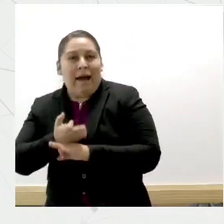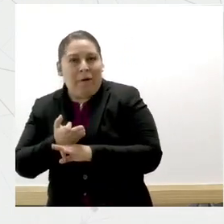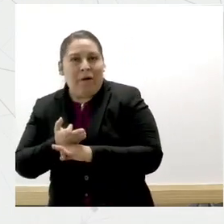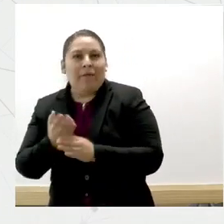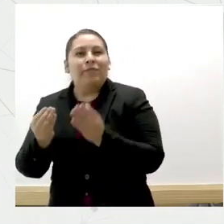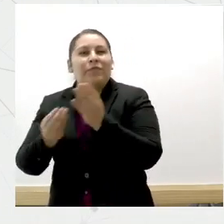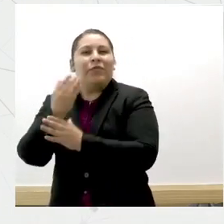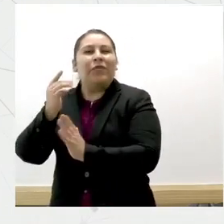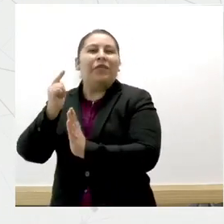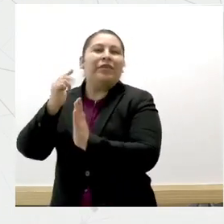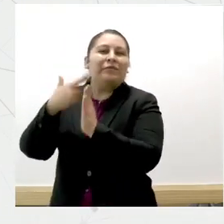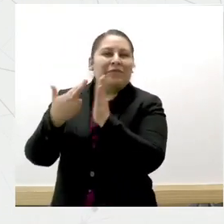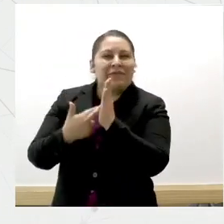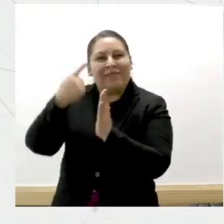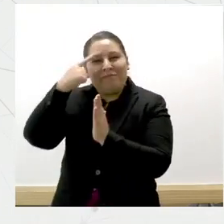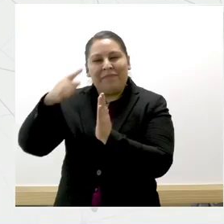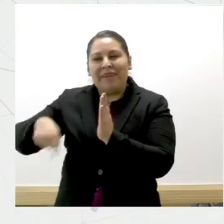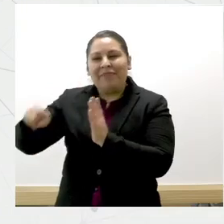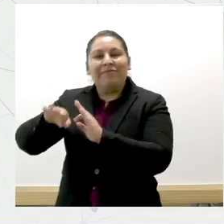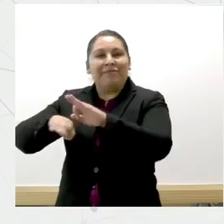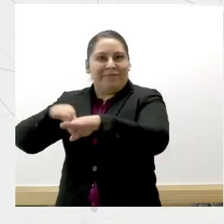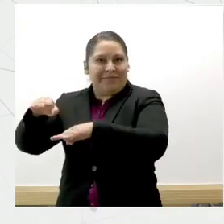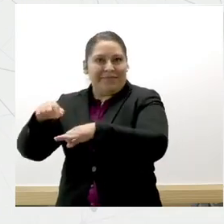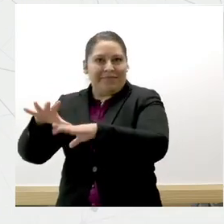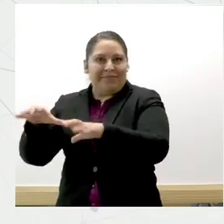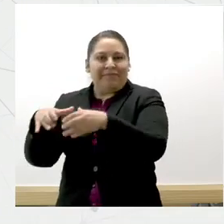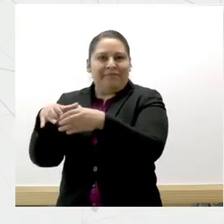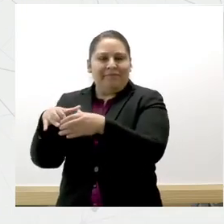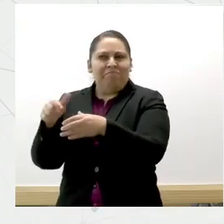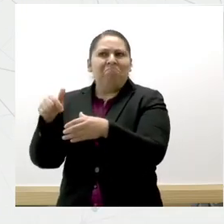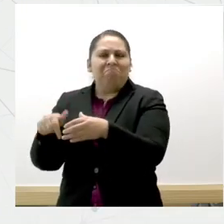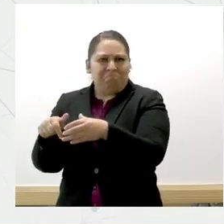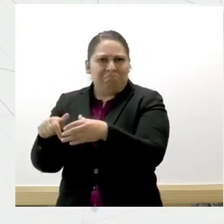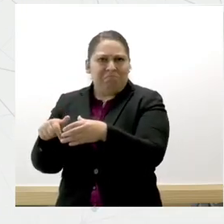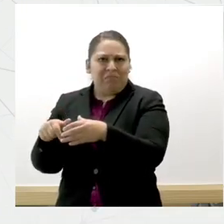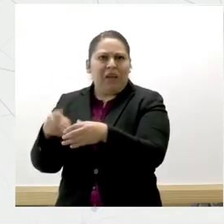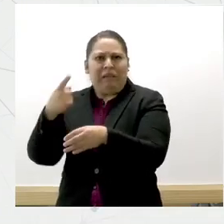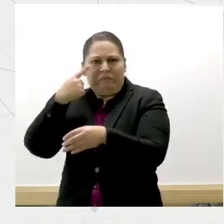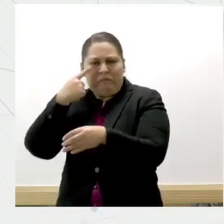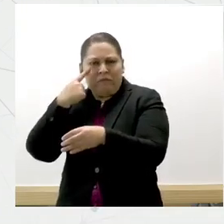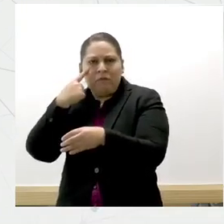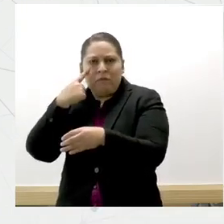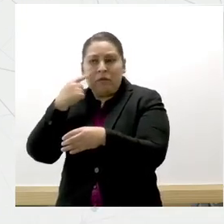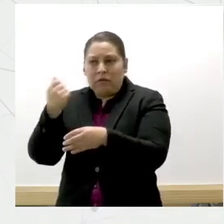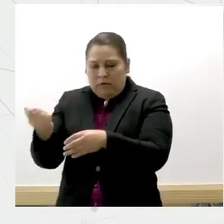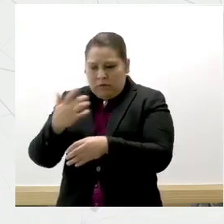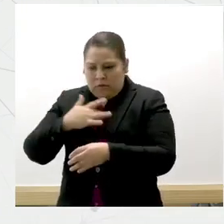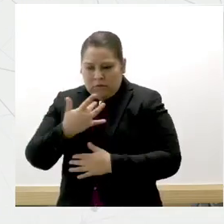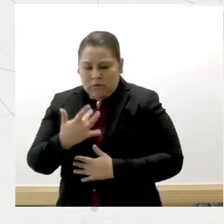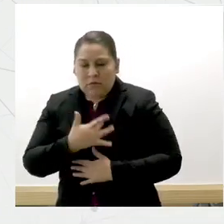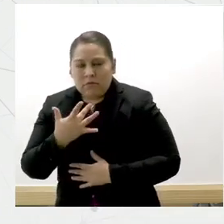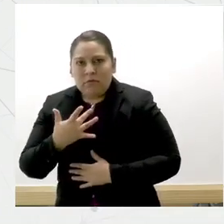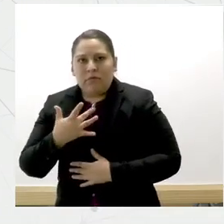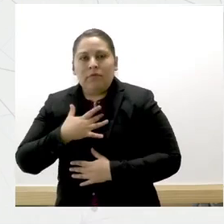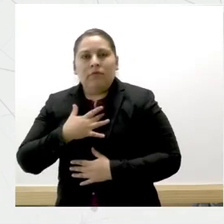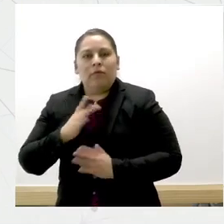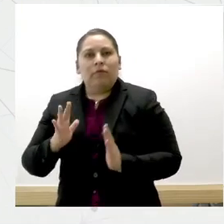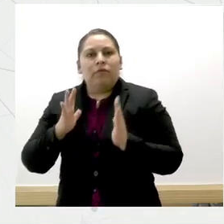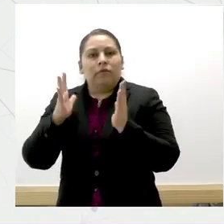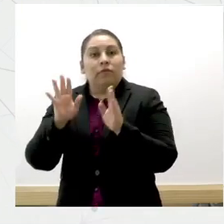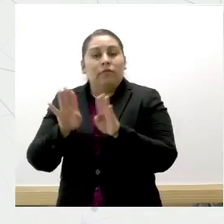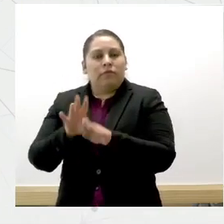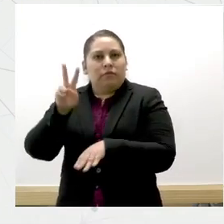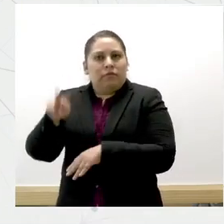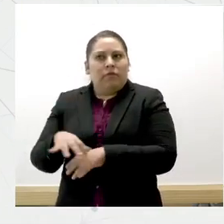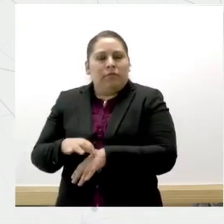alguien tenga en cuenta medidas de conciliación si las ha sufrido en su propia piel, si las ha vivido, ¿no? Esto es una realidad.